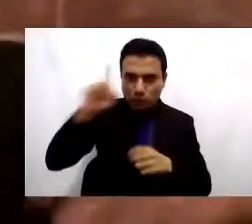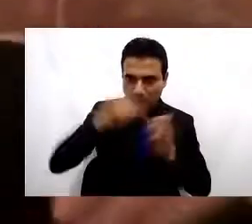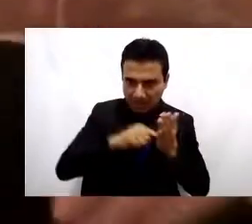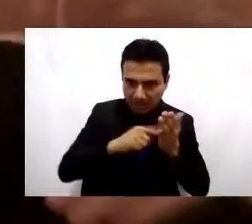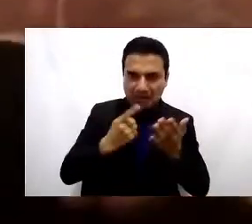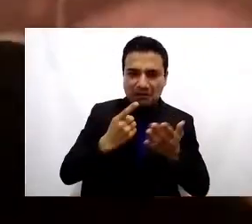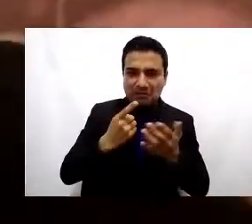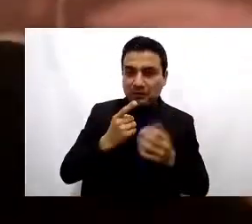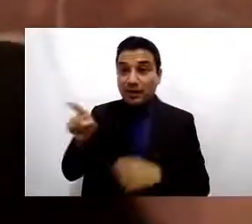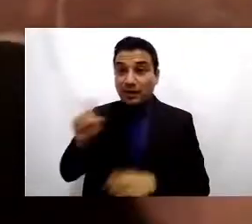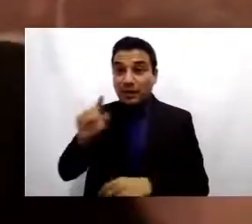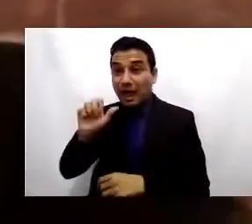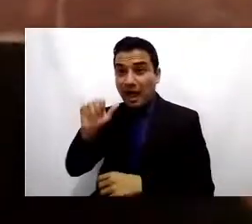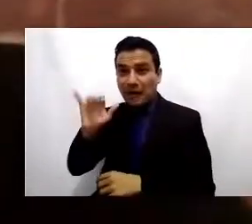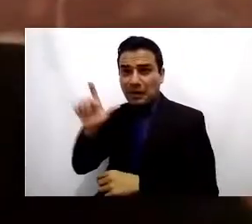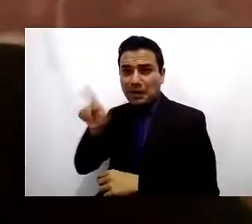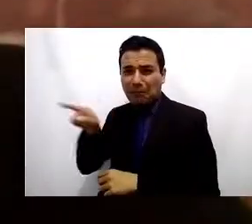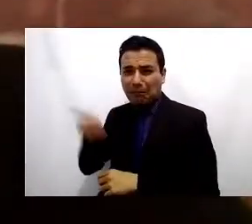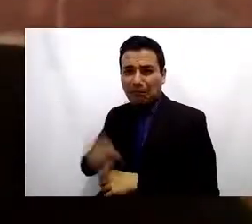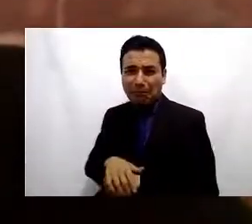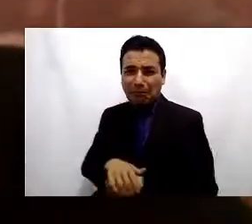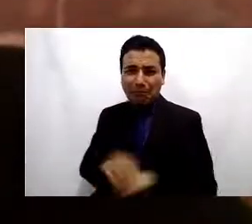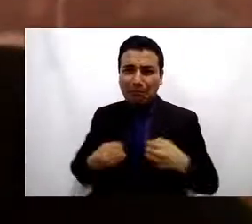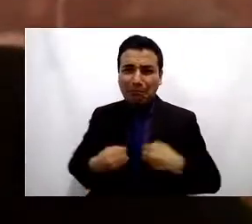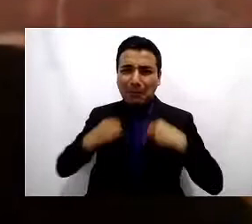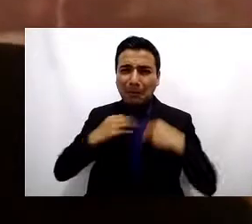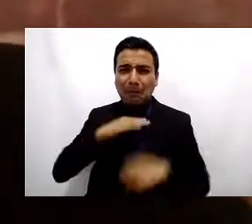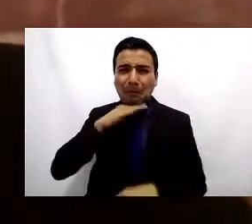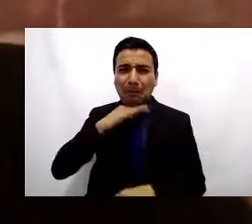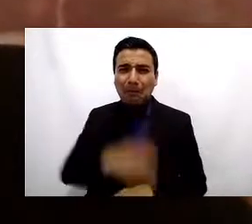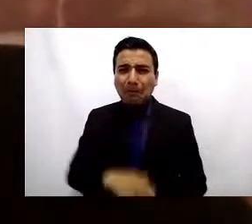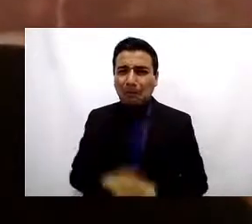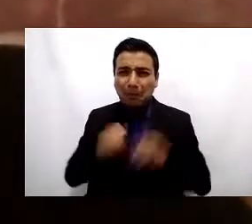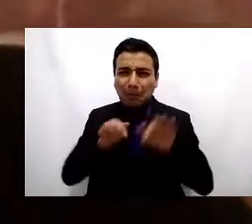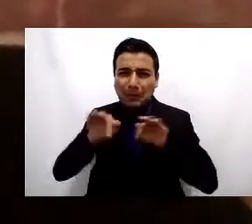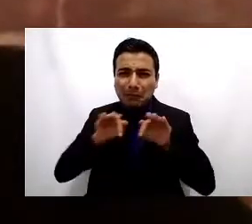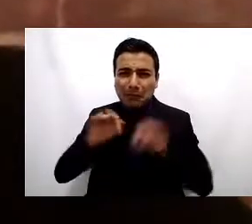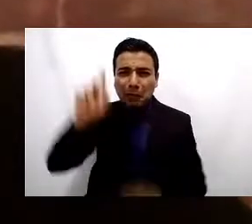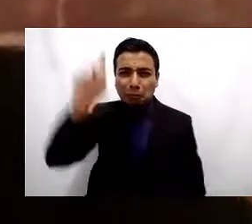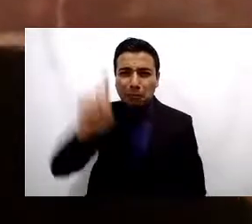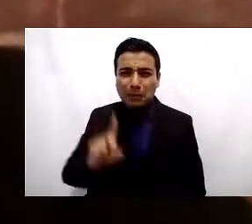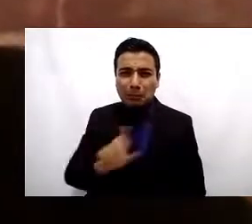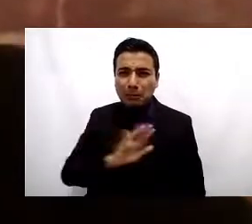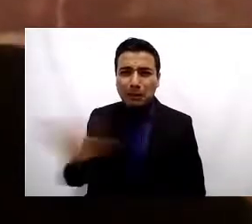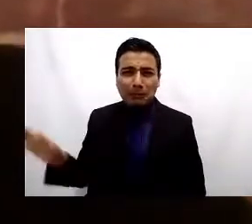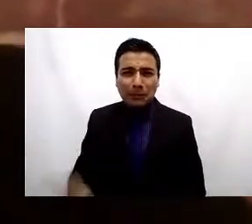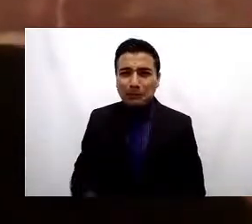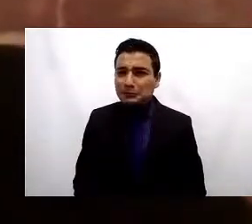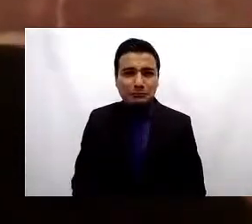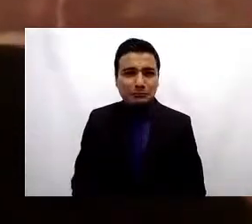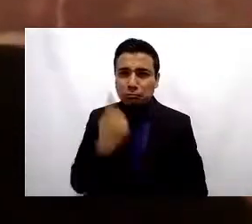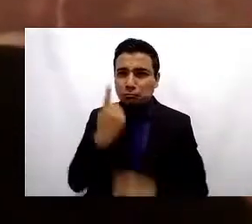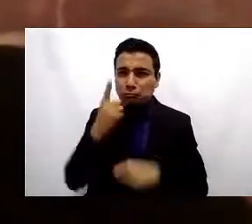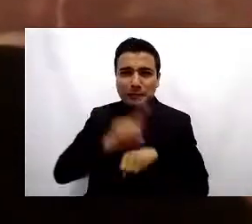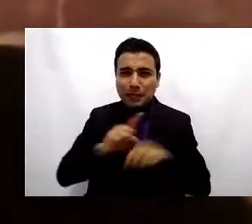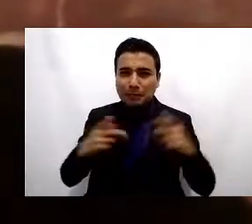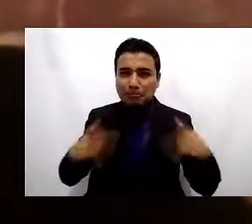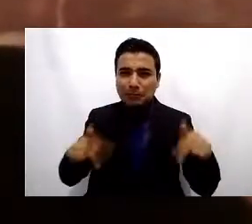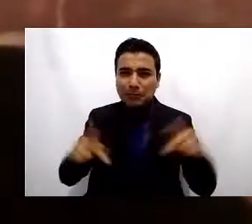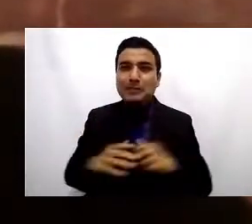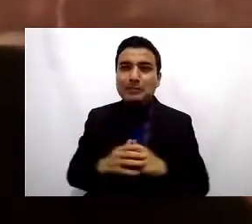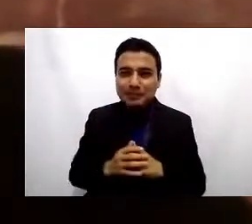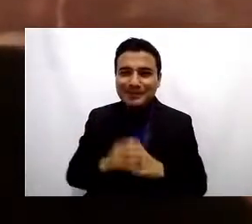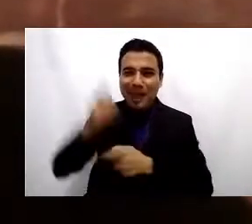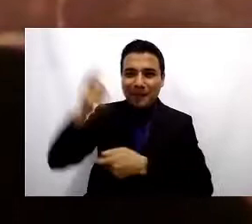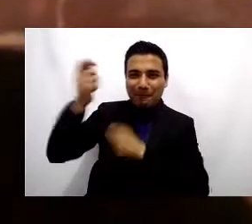vive de una manera muy despreocupada. Trabaja solamente los domingos vendiendo carnada para pescadores junto